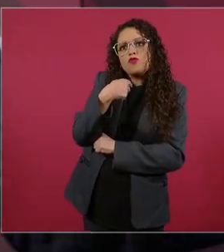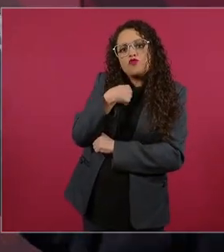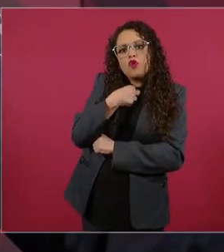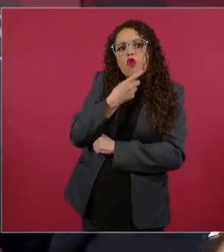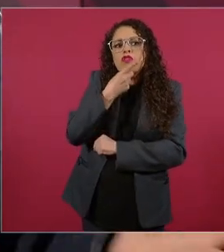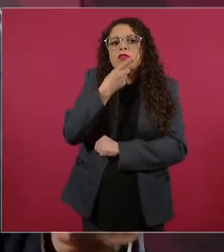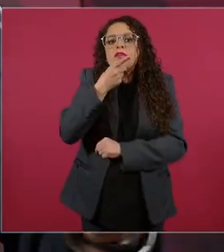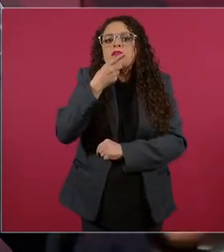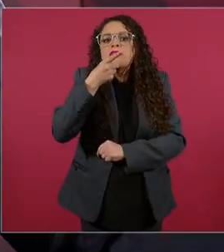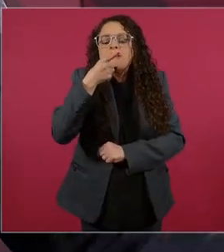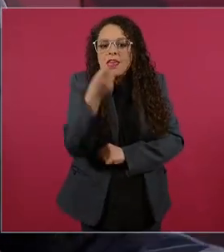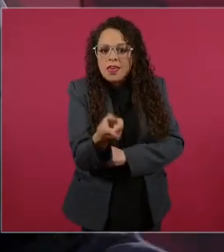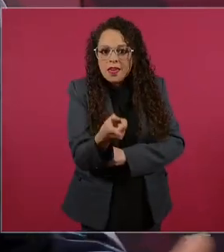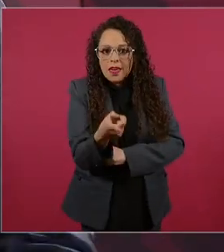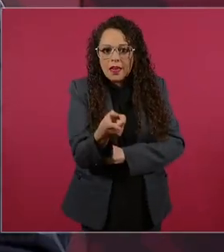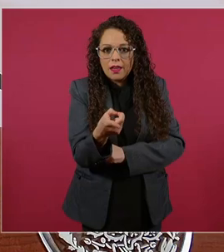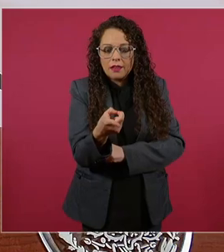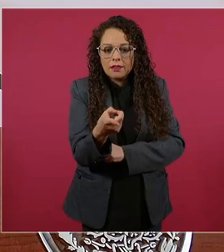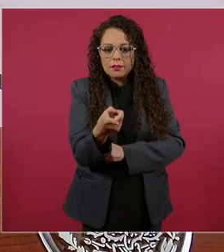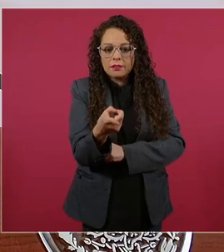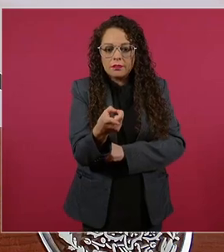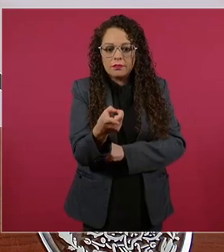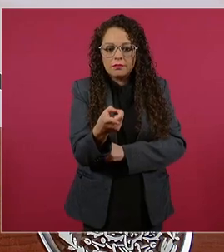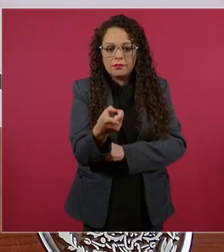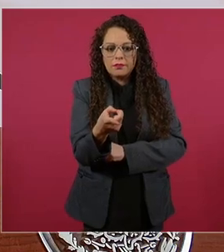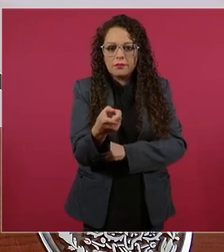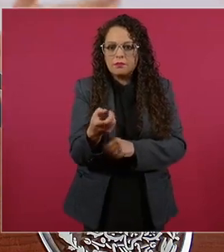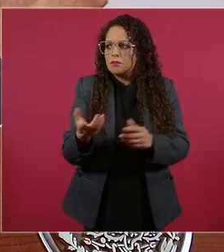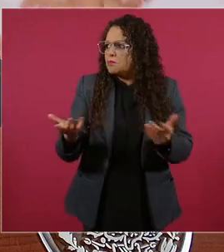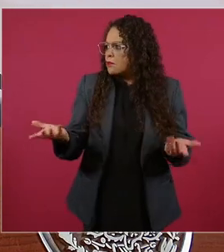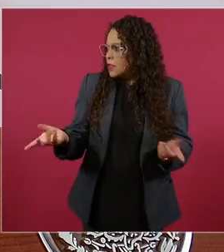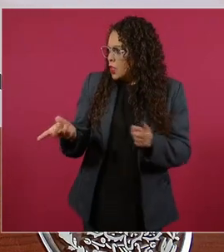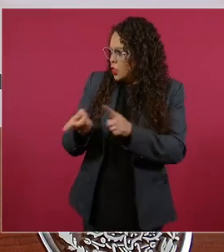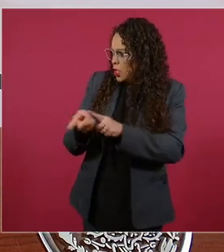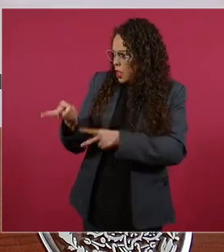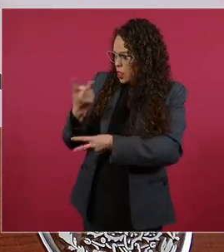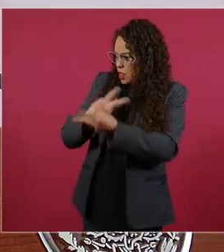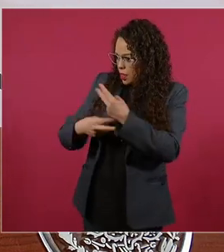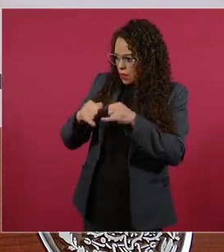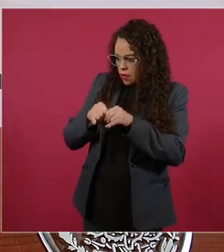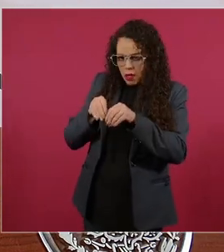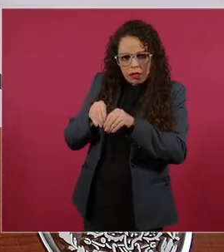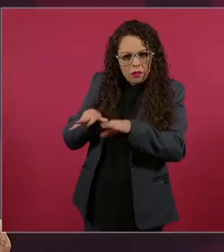cuál es la fuente, es completamente falso.